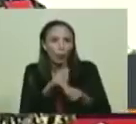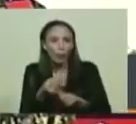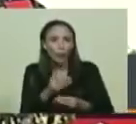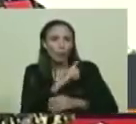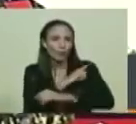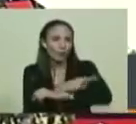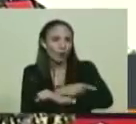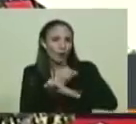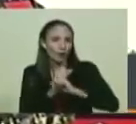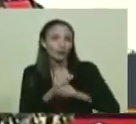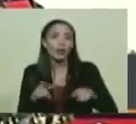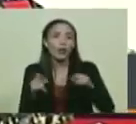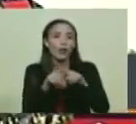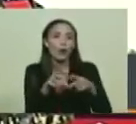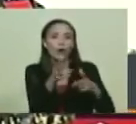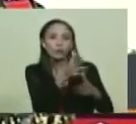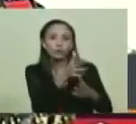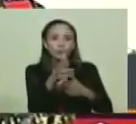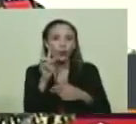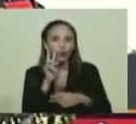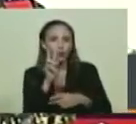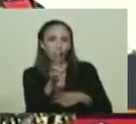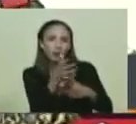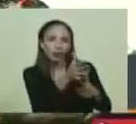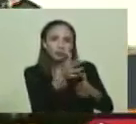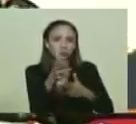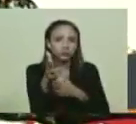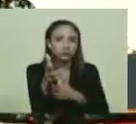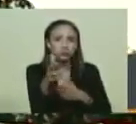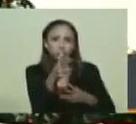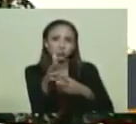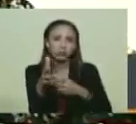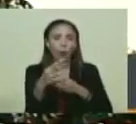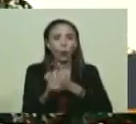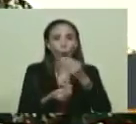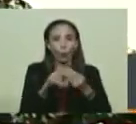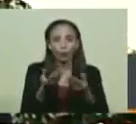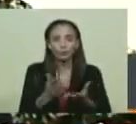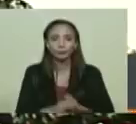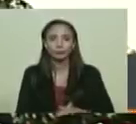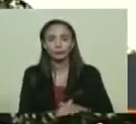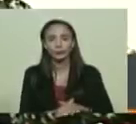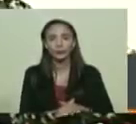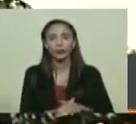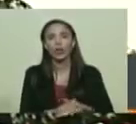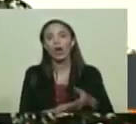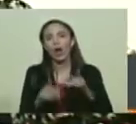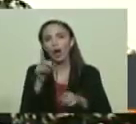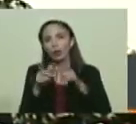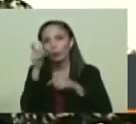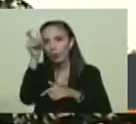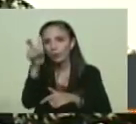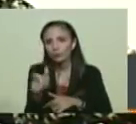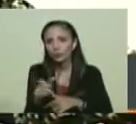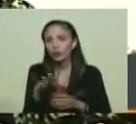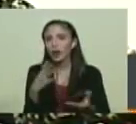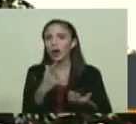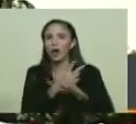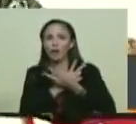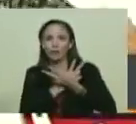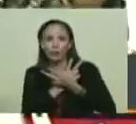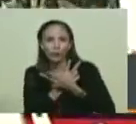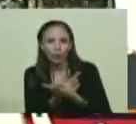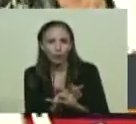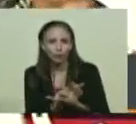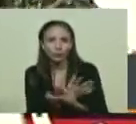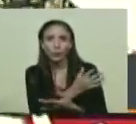la puntería, la vista. Hay gente que tiene la vocación